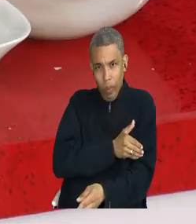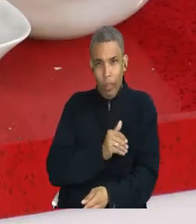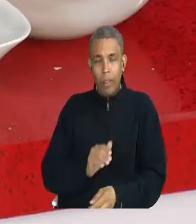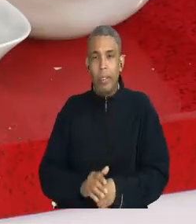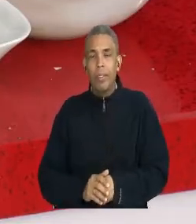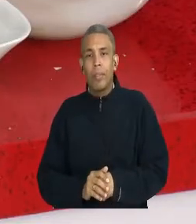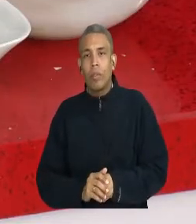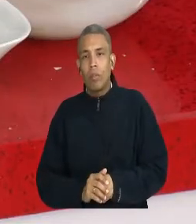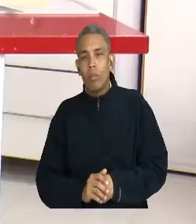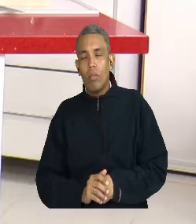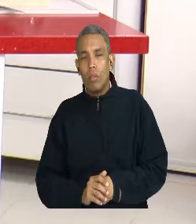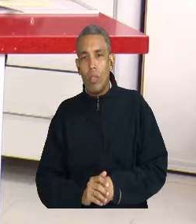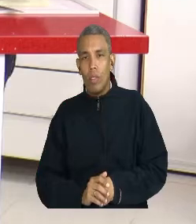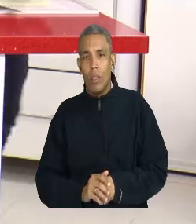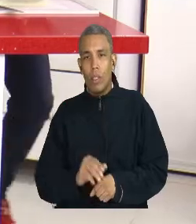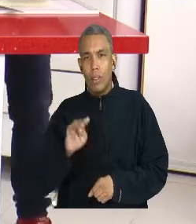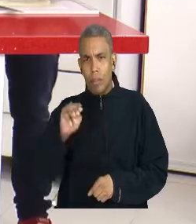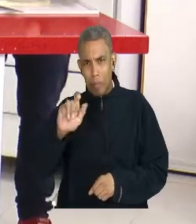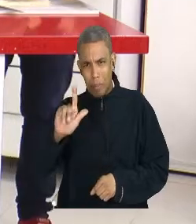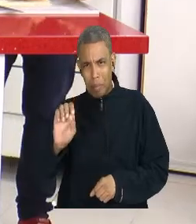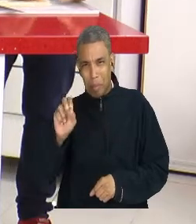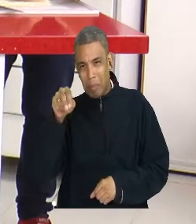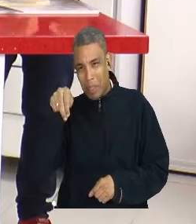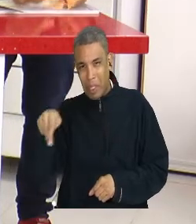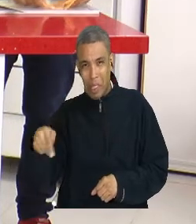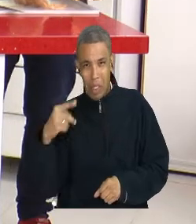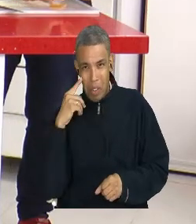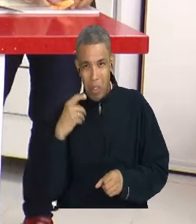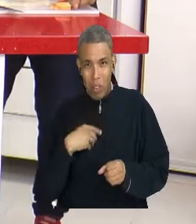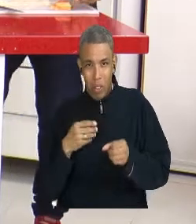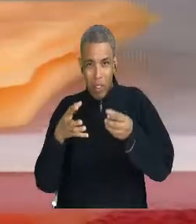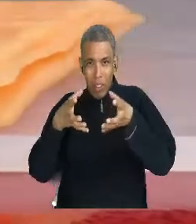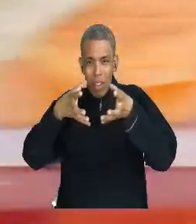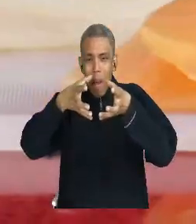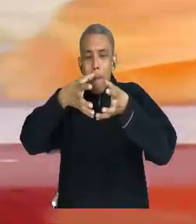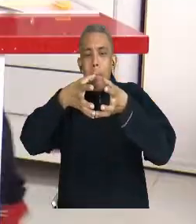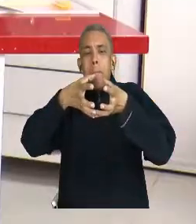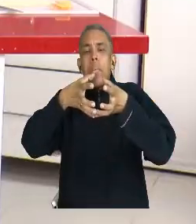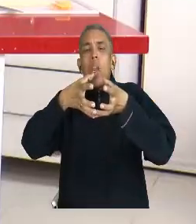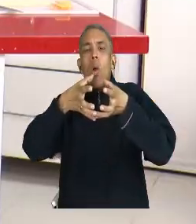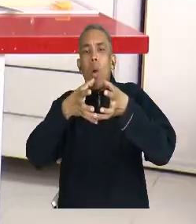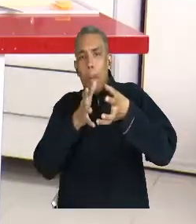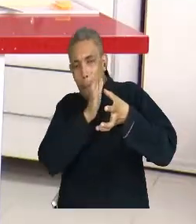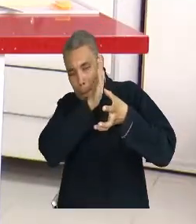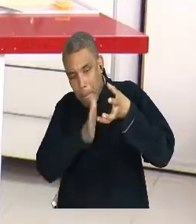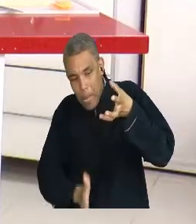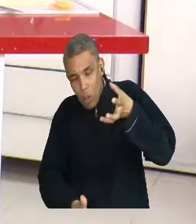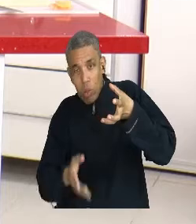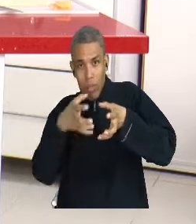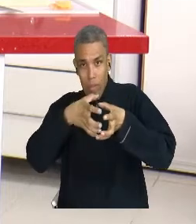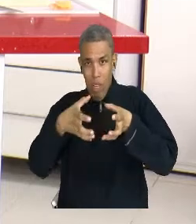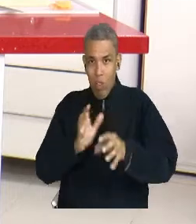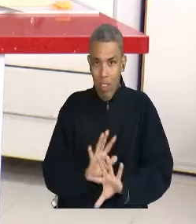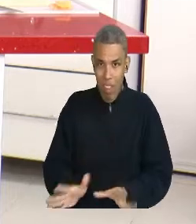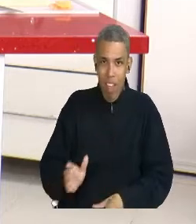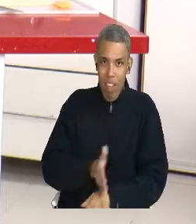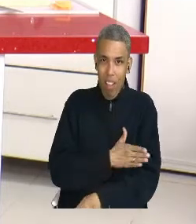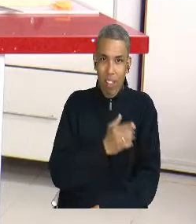ya lo traigo en rodajitas, ¿sí? Ok. Entonces aquí voy a hallar, antes de, perdón, voy a agregarles un toquecito de